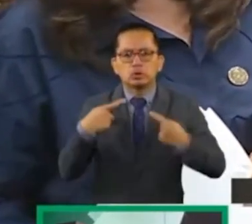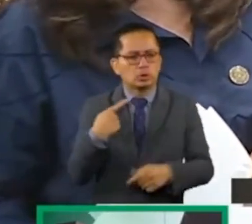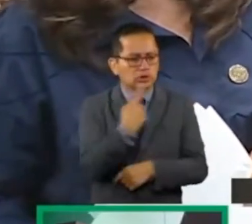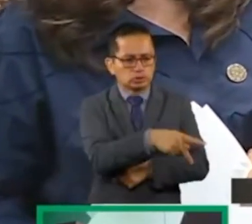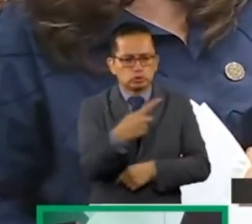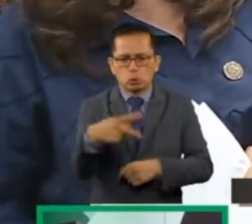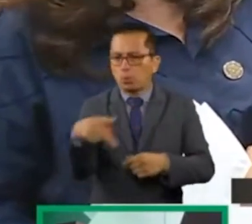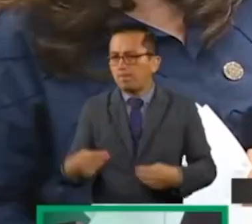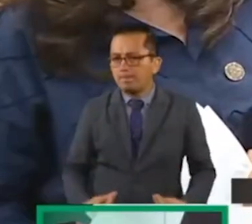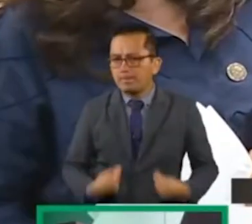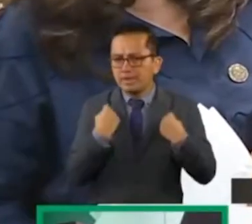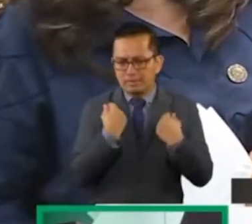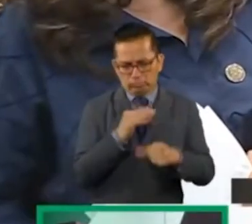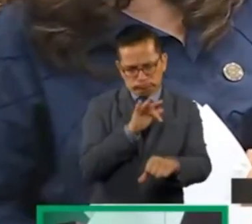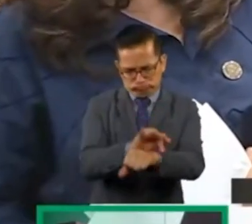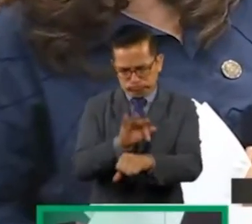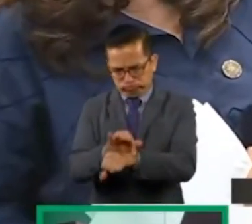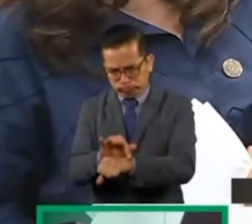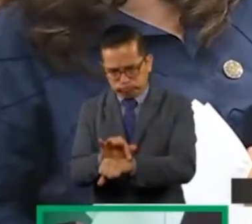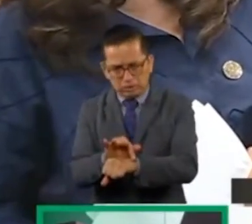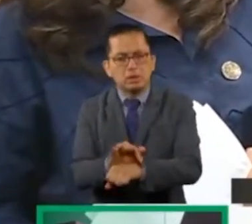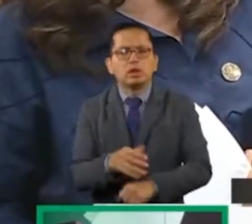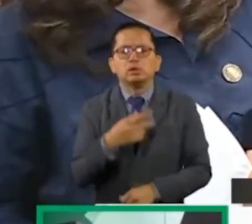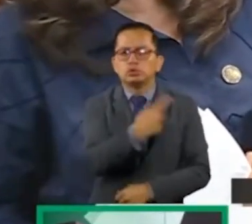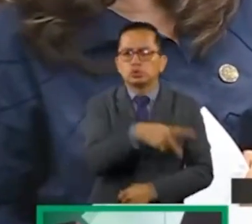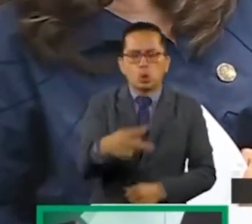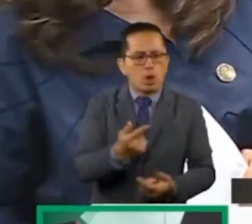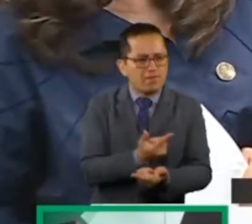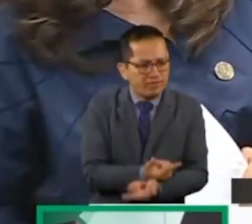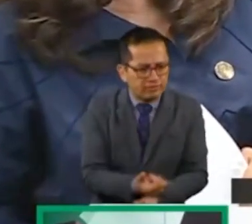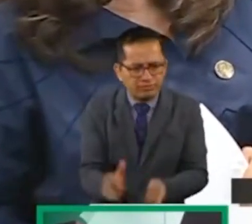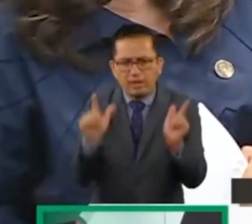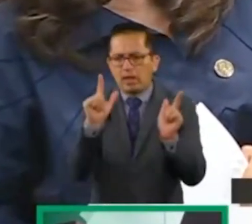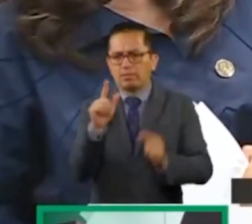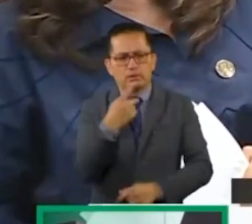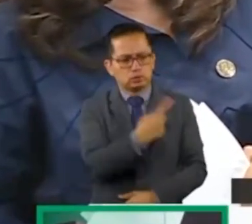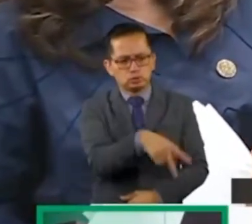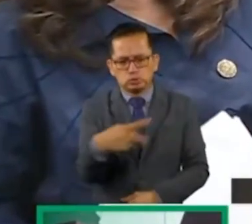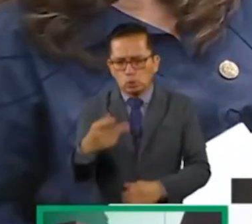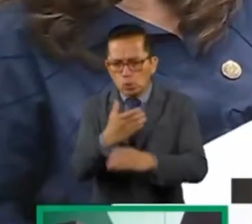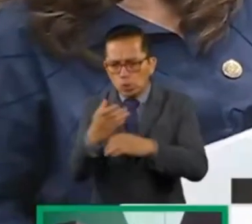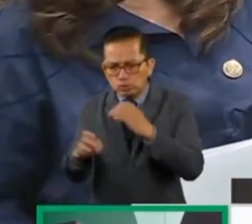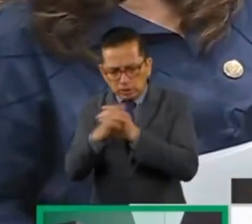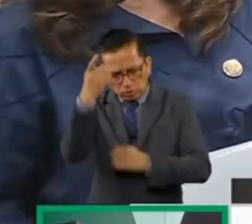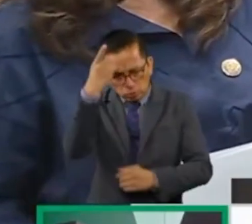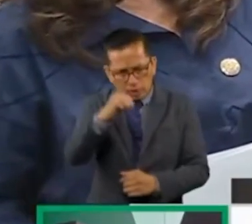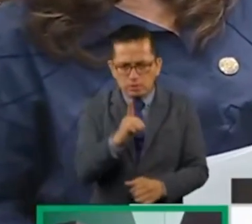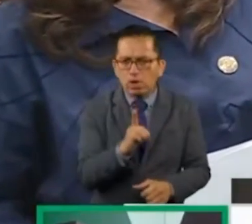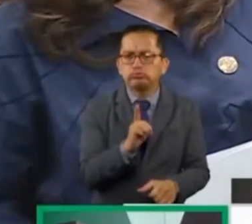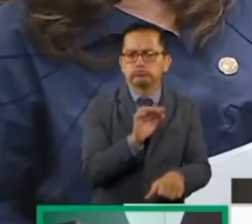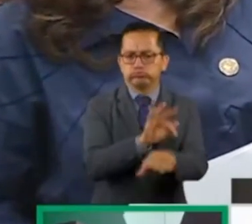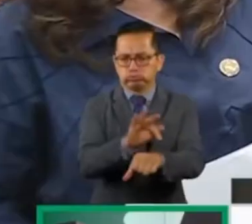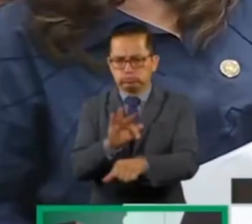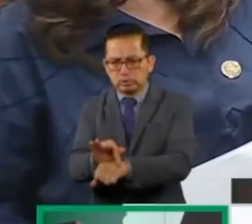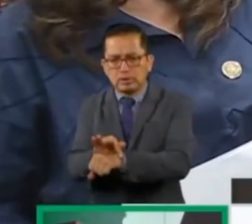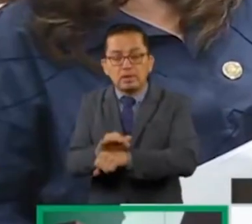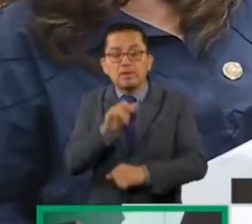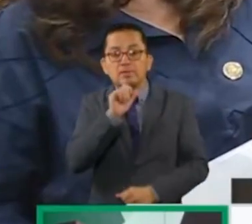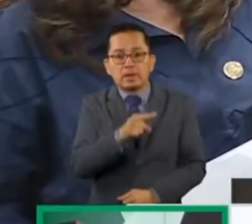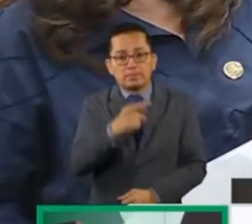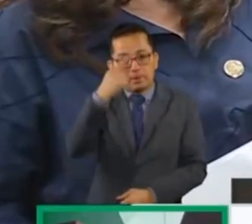libertades, la integridad y el patrimonio de las personas, así como contribuir a la